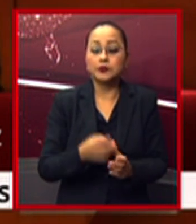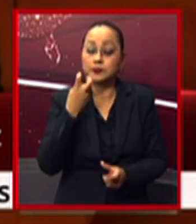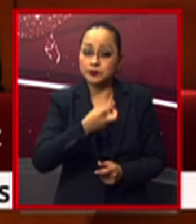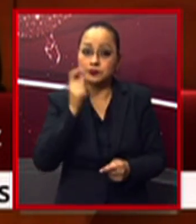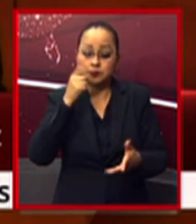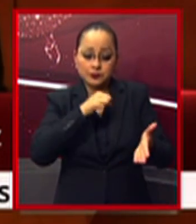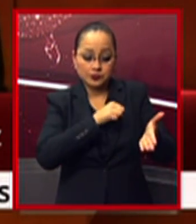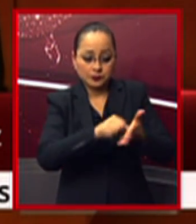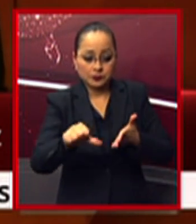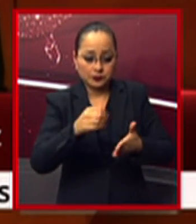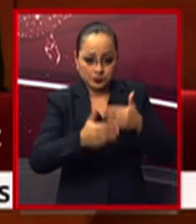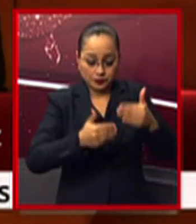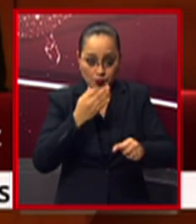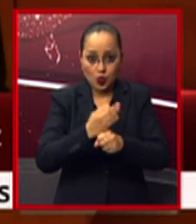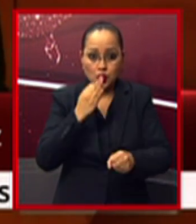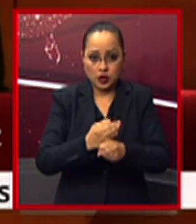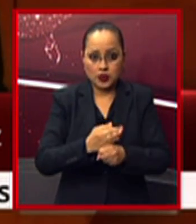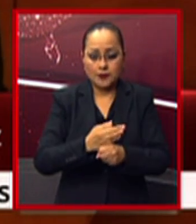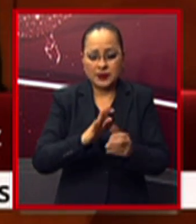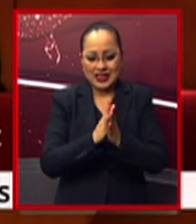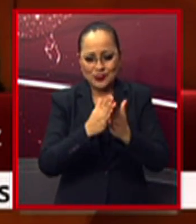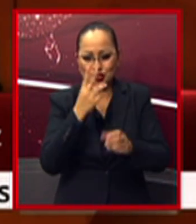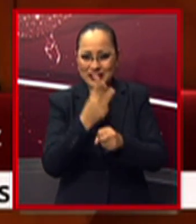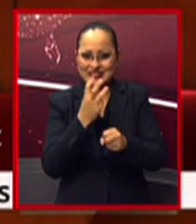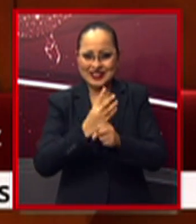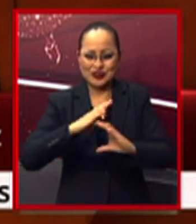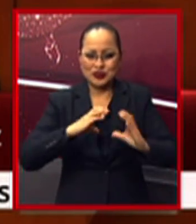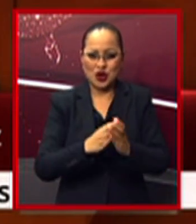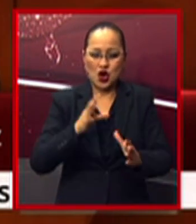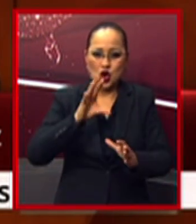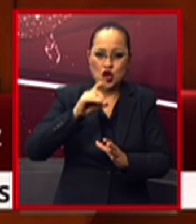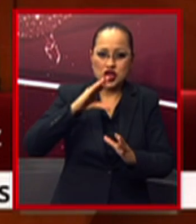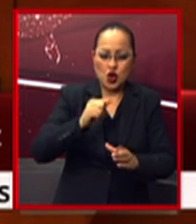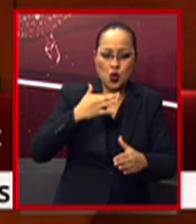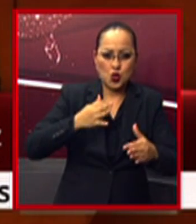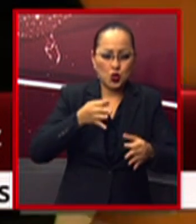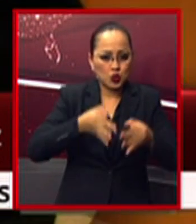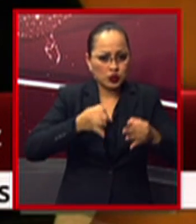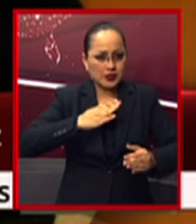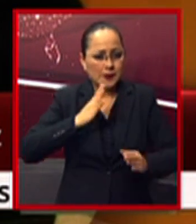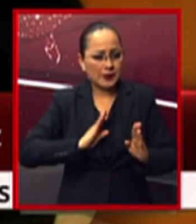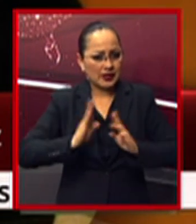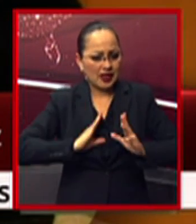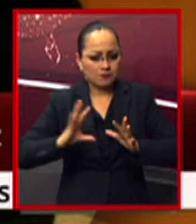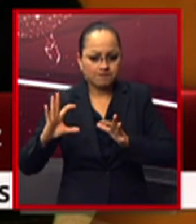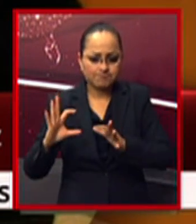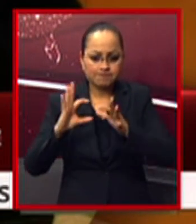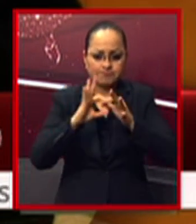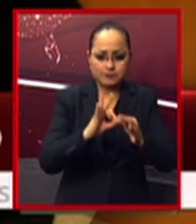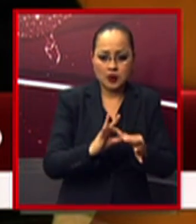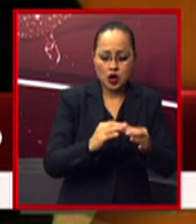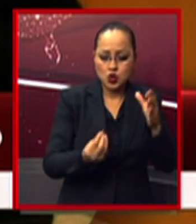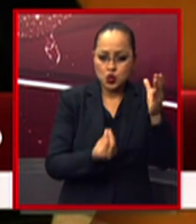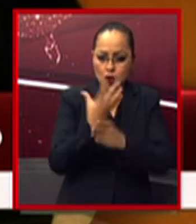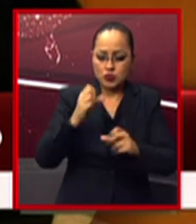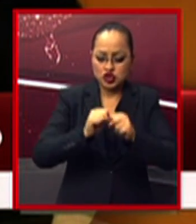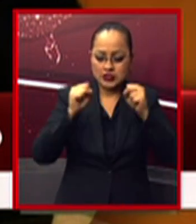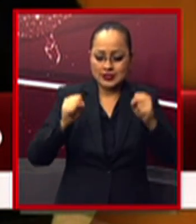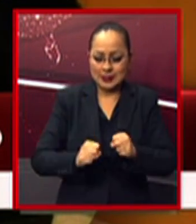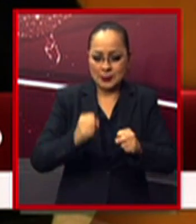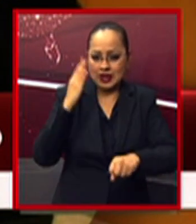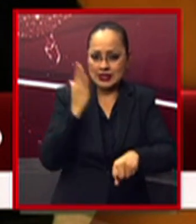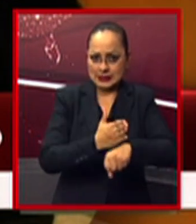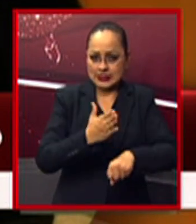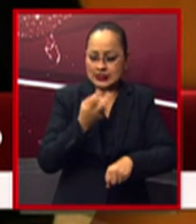el procedimiento actual, el libro tercero del Código de Justicia Militar, por no estar ya de acuerdo con el nuevo sistema de justicia